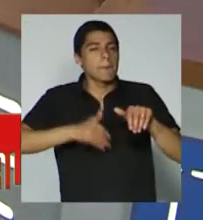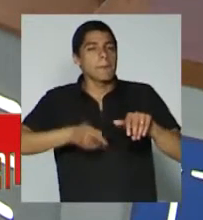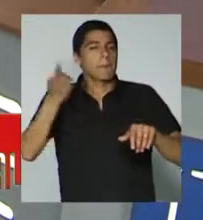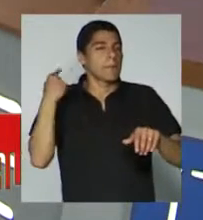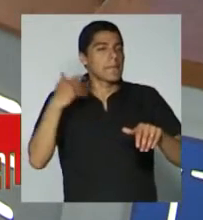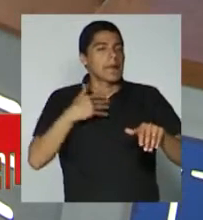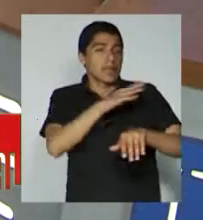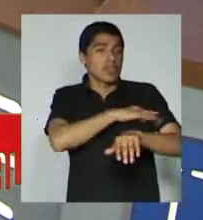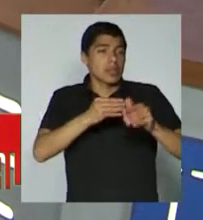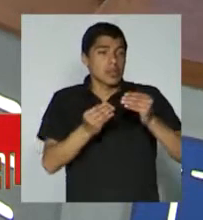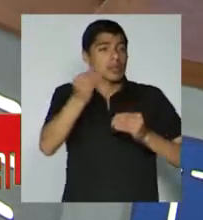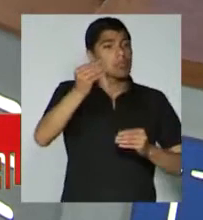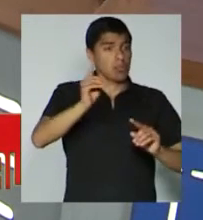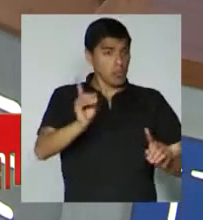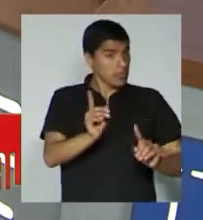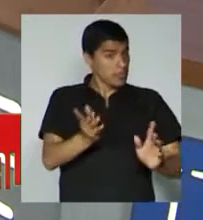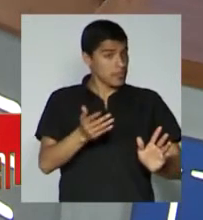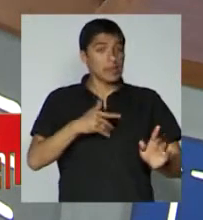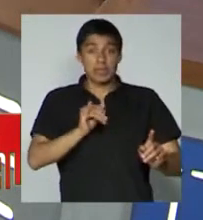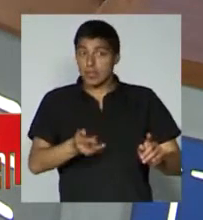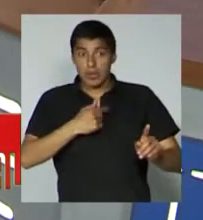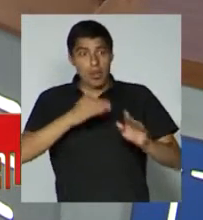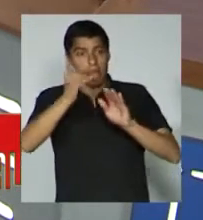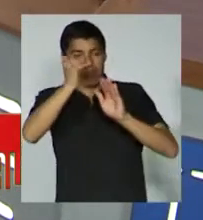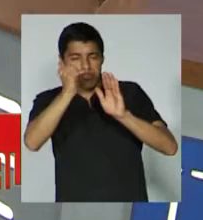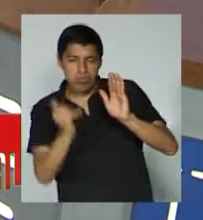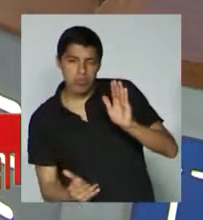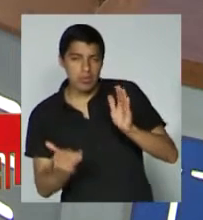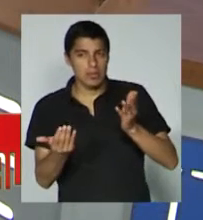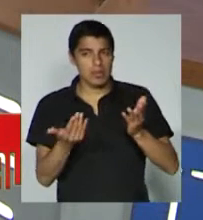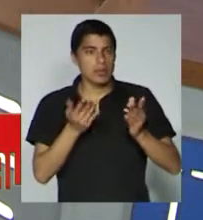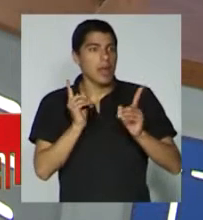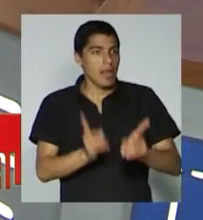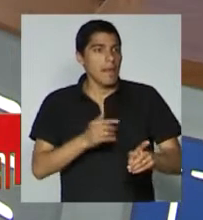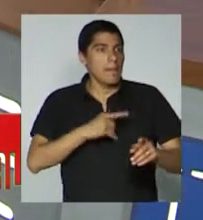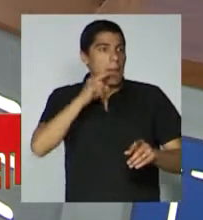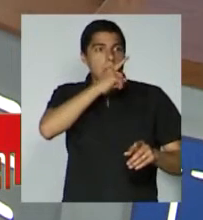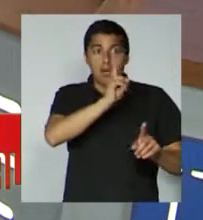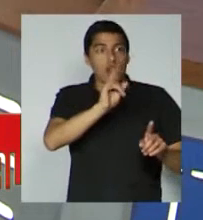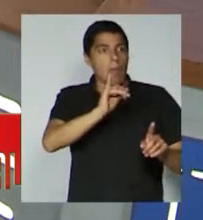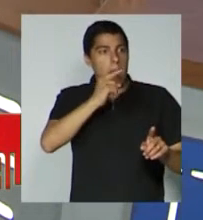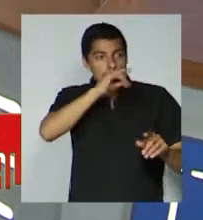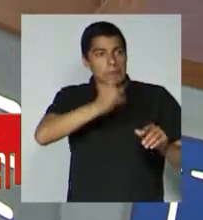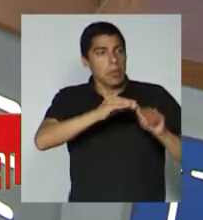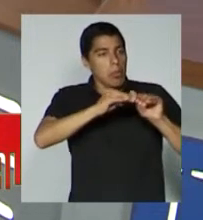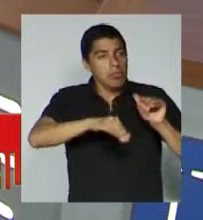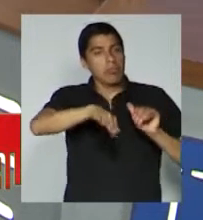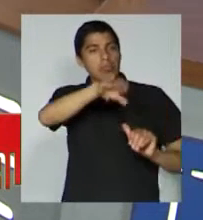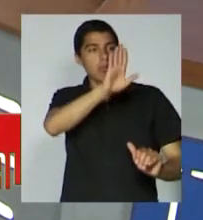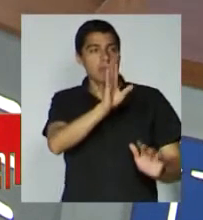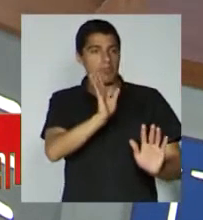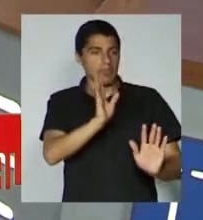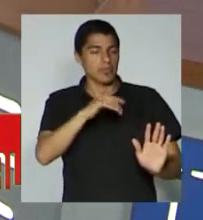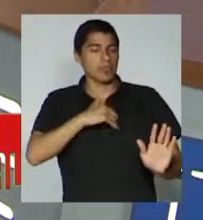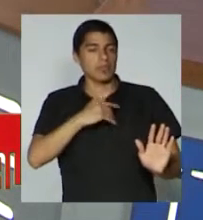creció mucho No, Scioli. de hecho, perdió un Claro, punto. perdió casi un punto Sí. y sin embargo Macri sí creció bastante. Creció mucho. ¿Sí?